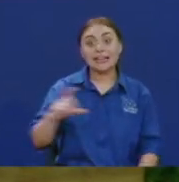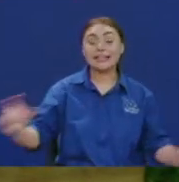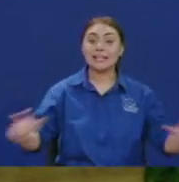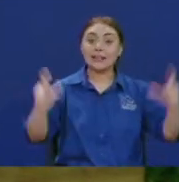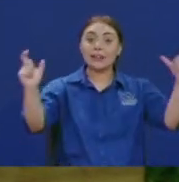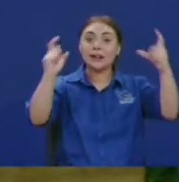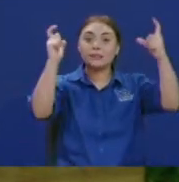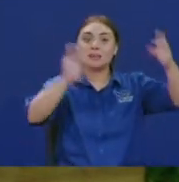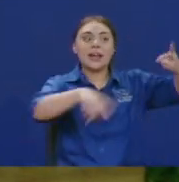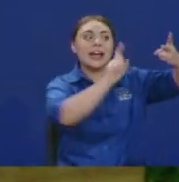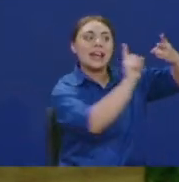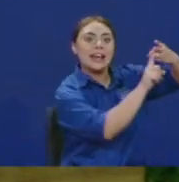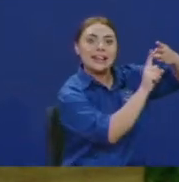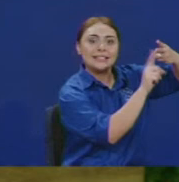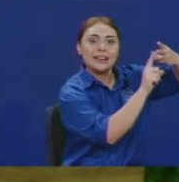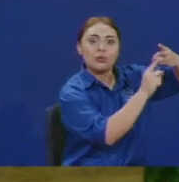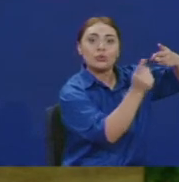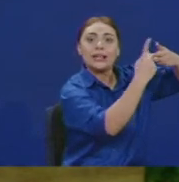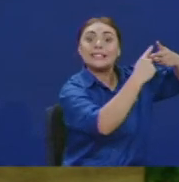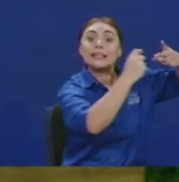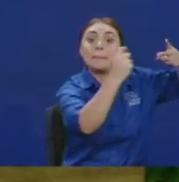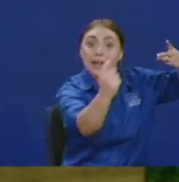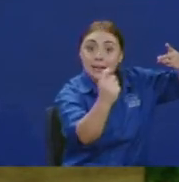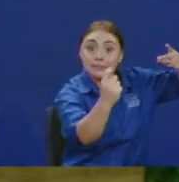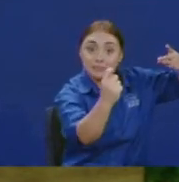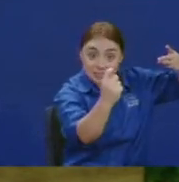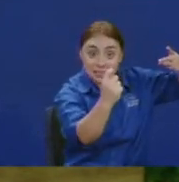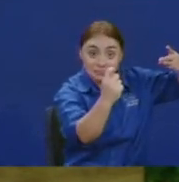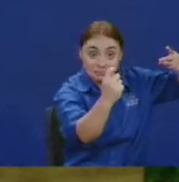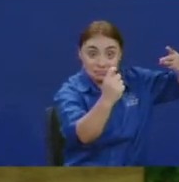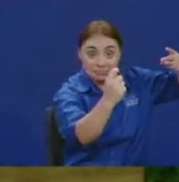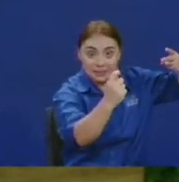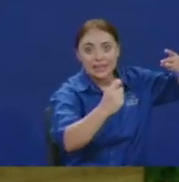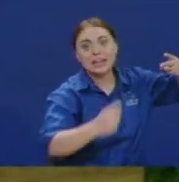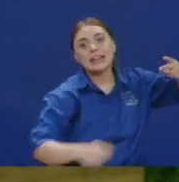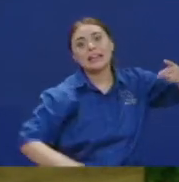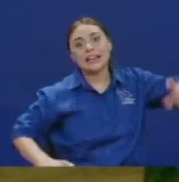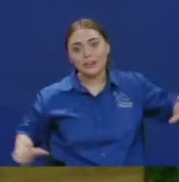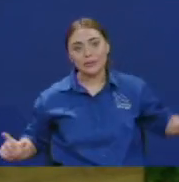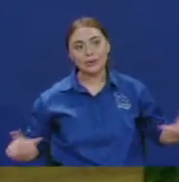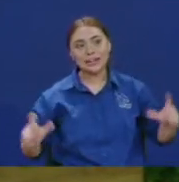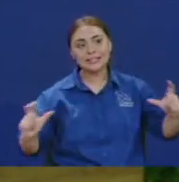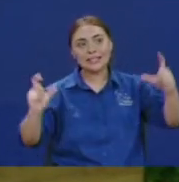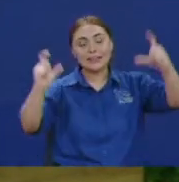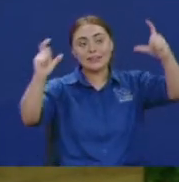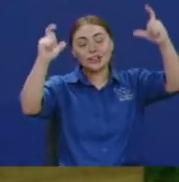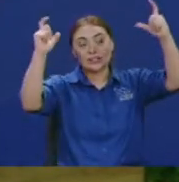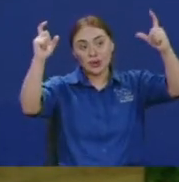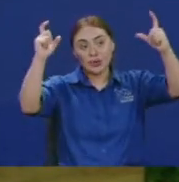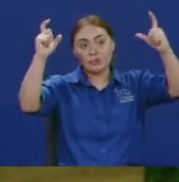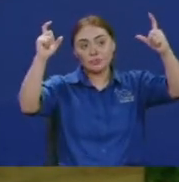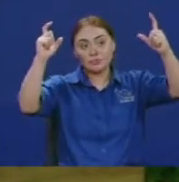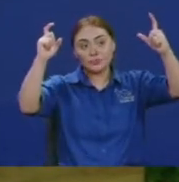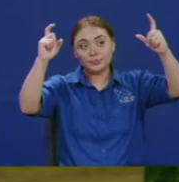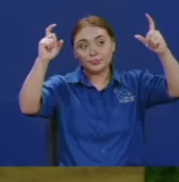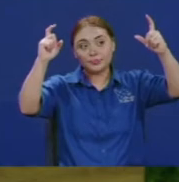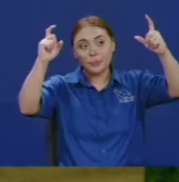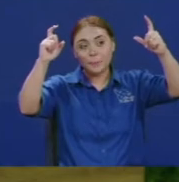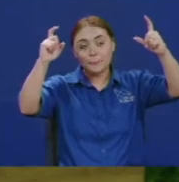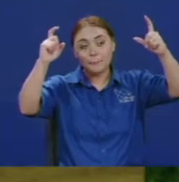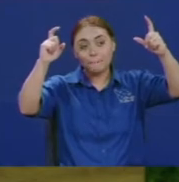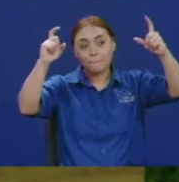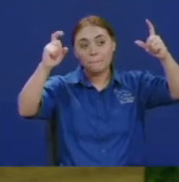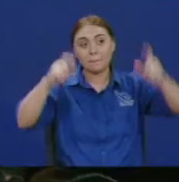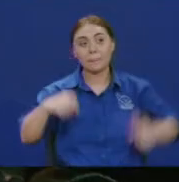de Itzar, que era lo que se llamaba la Pascua, la Pesaj Sheni, ¿verdad?